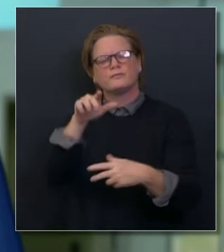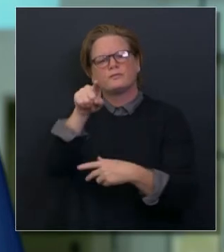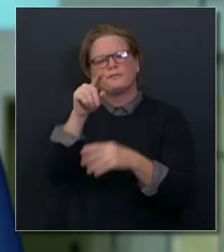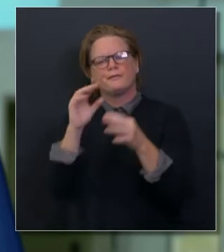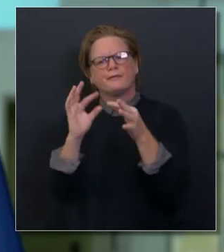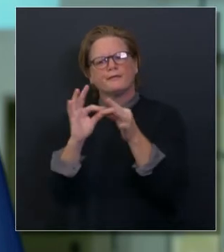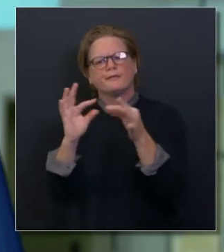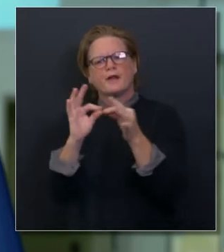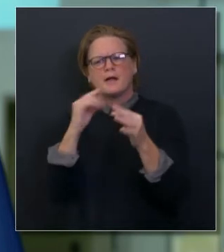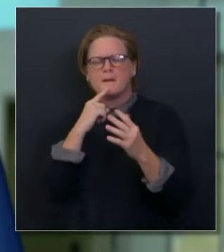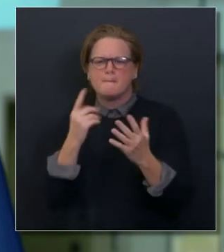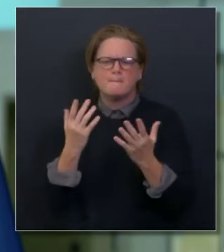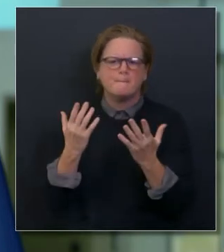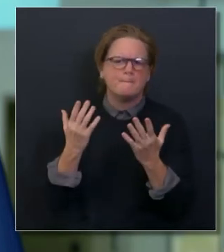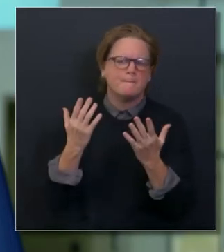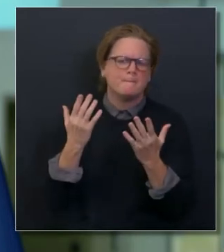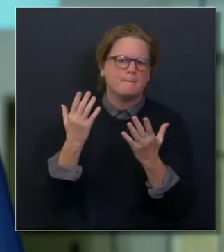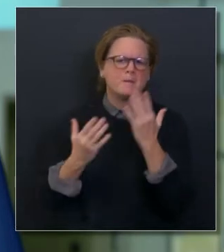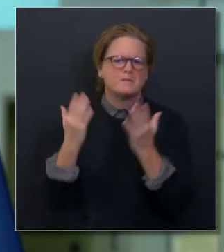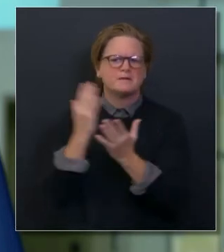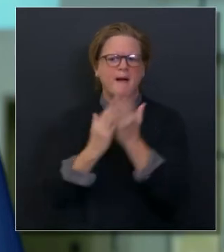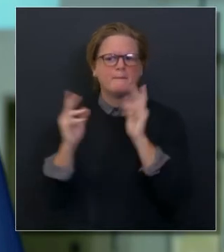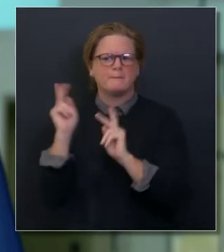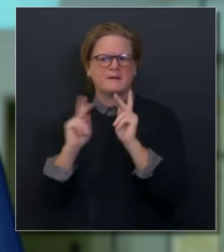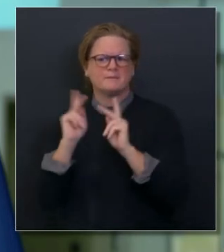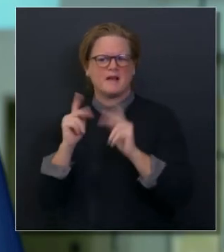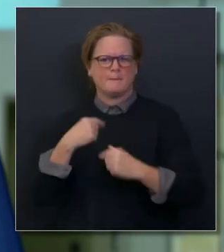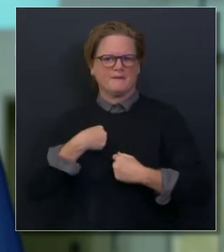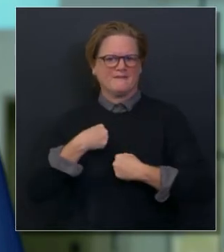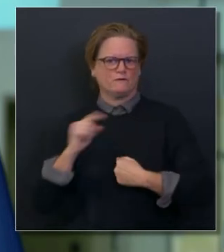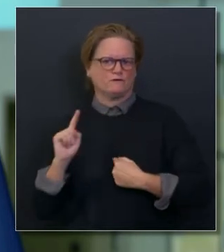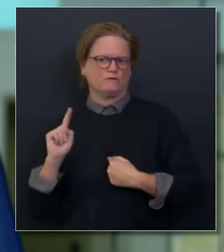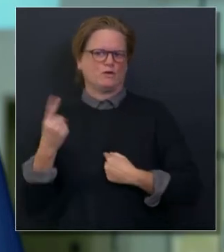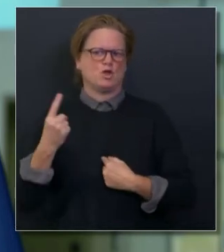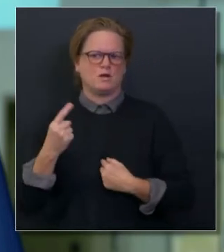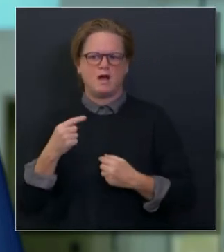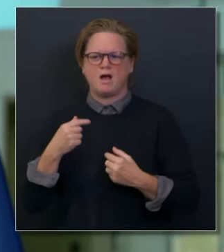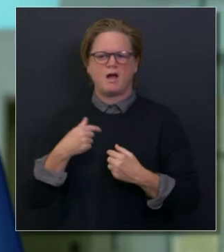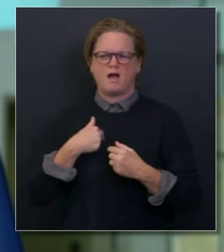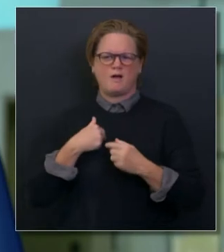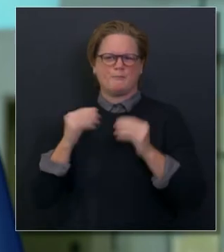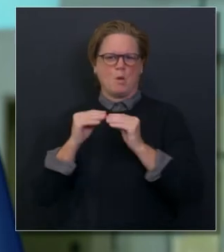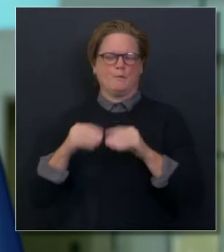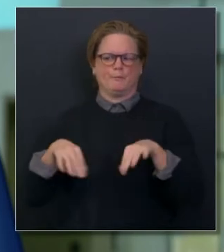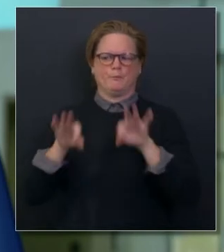que colarse y quizás darle esto a los más merecidos. ¿Cómo va a lograr eso?